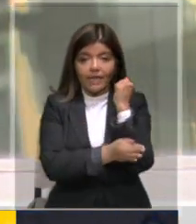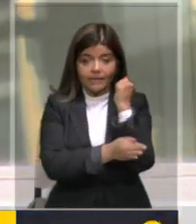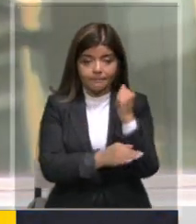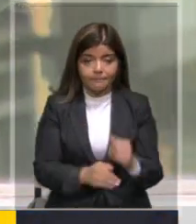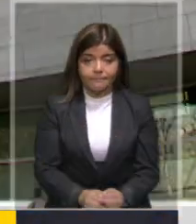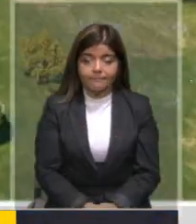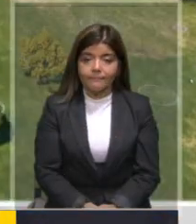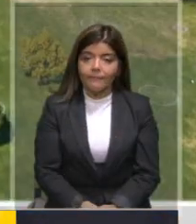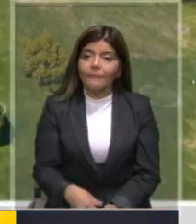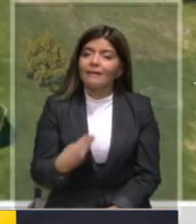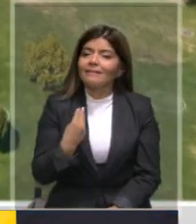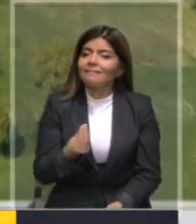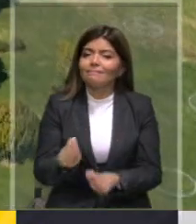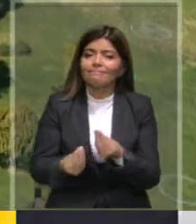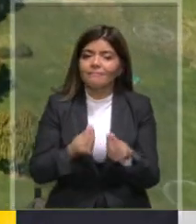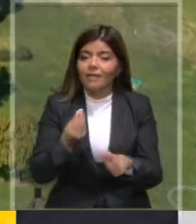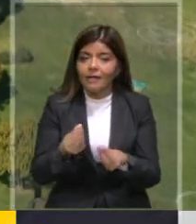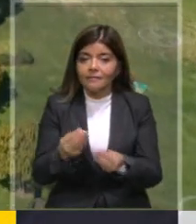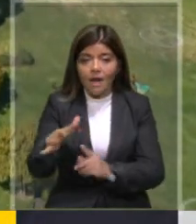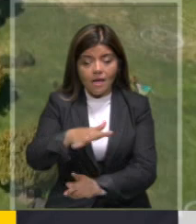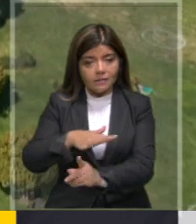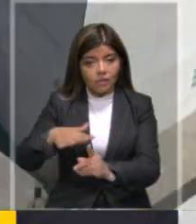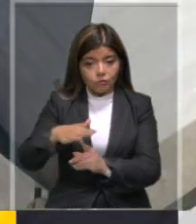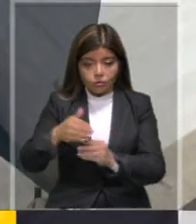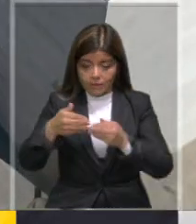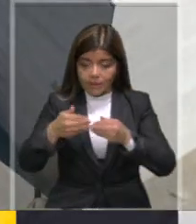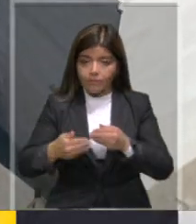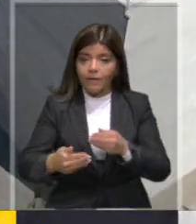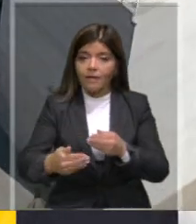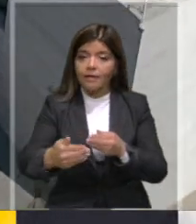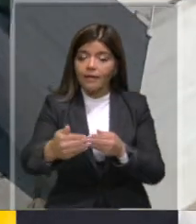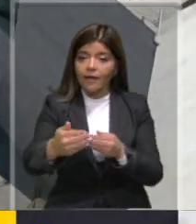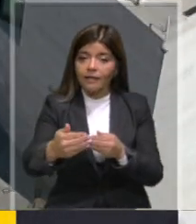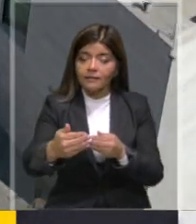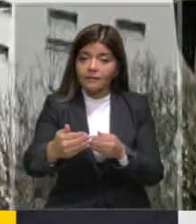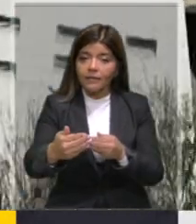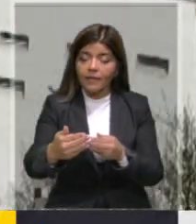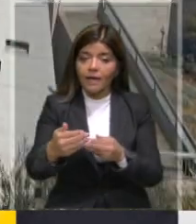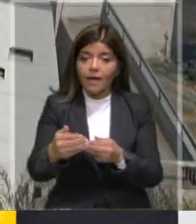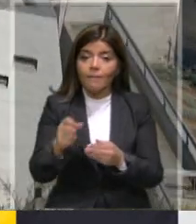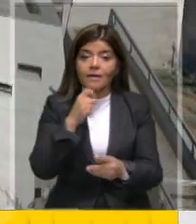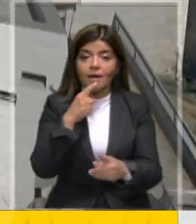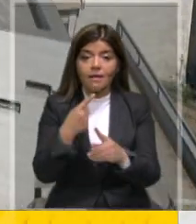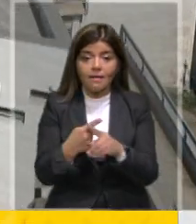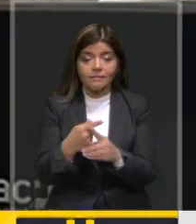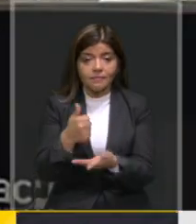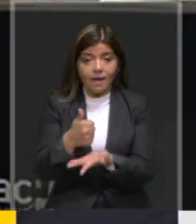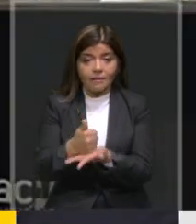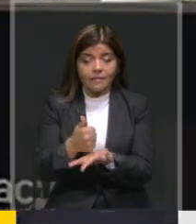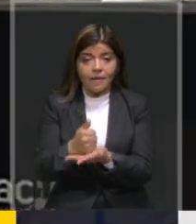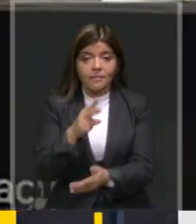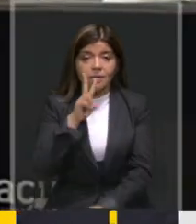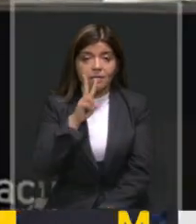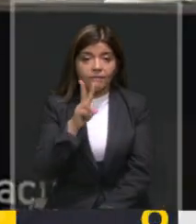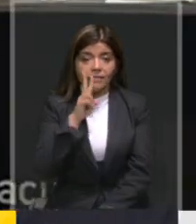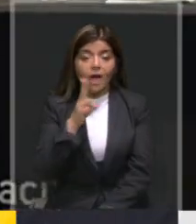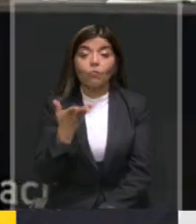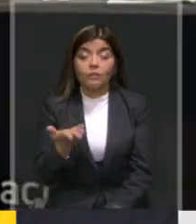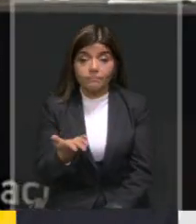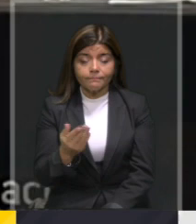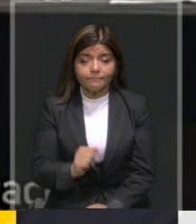qué implica esta situación de aquí en adelante para el ex alcalde de vitacura Alejandro